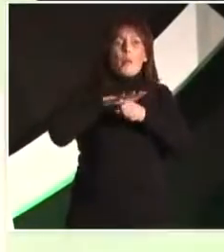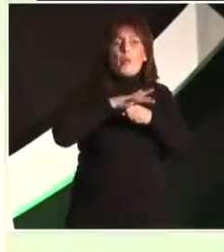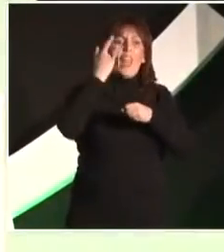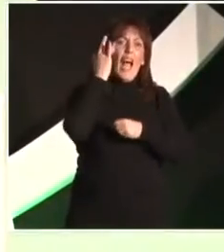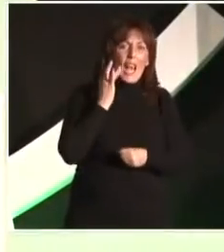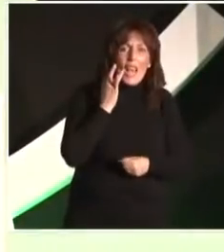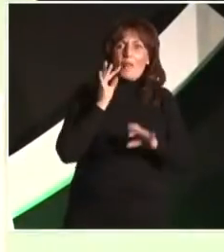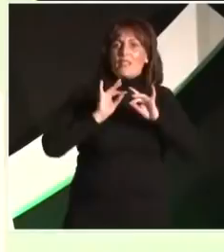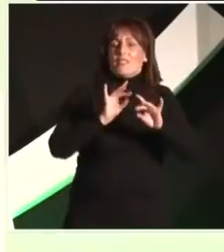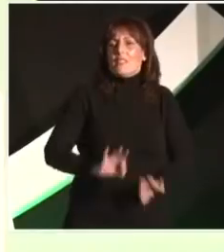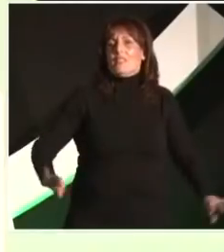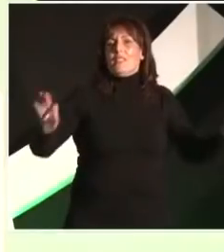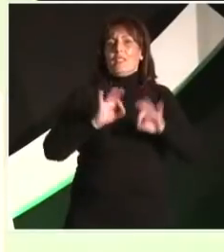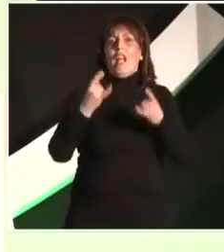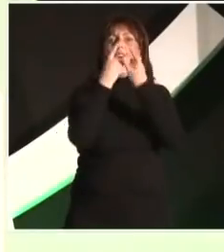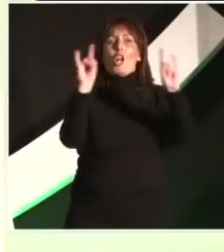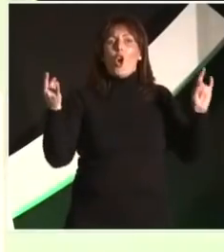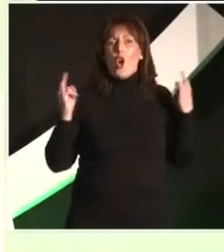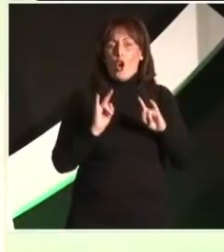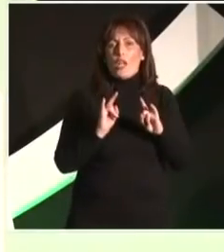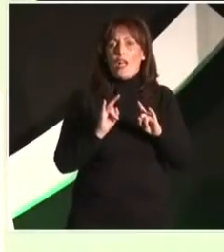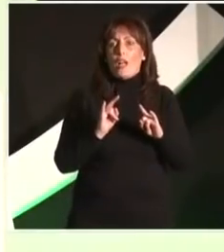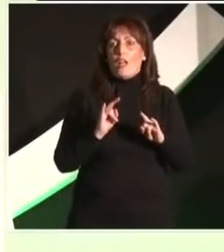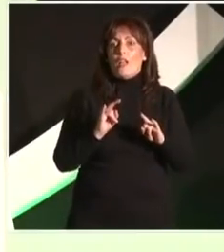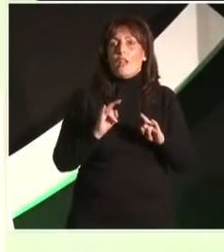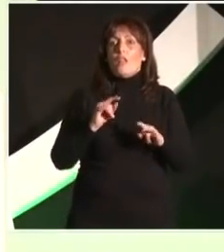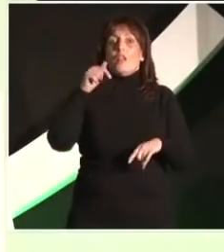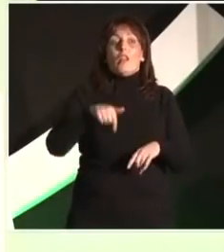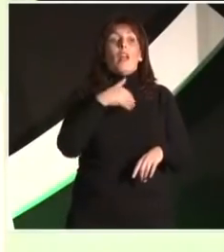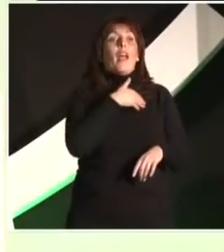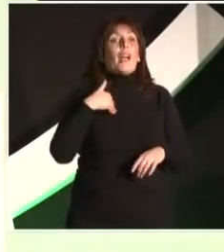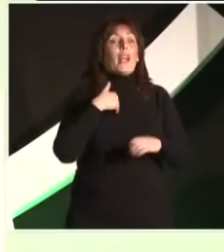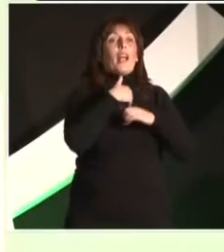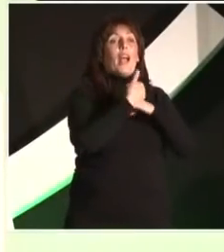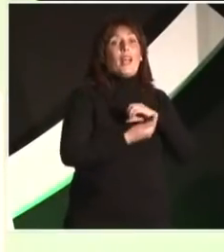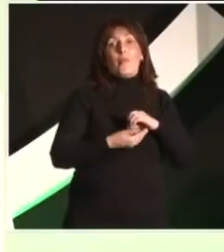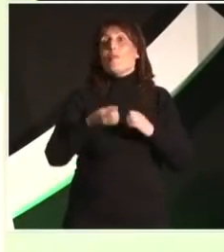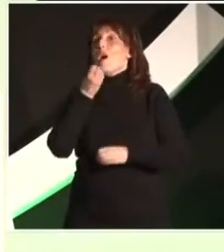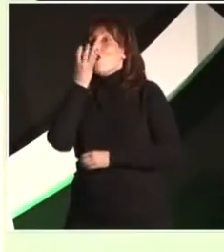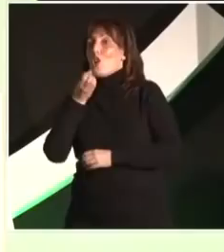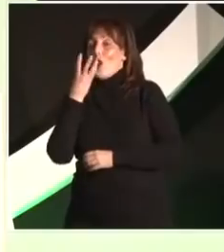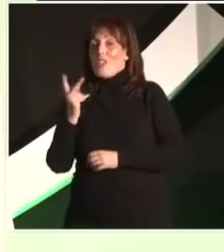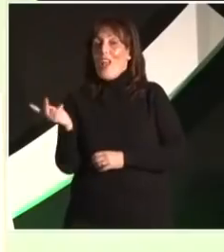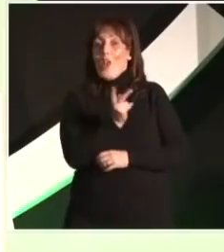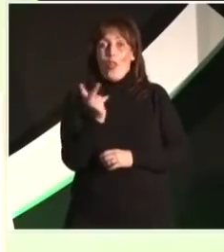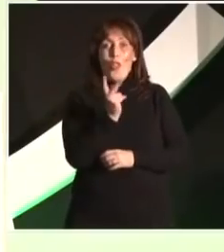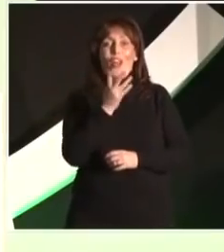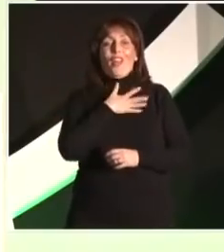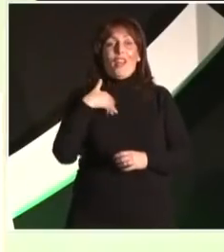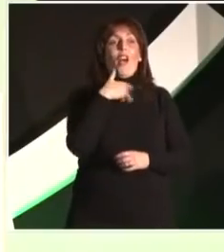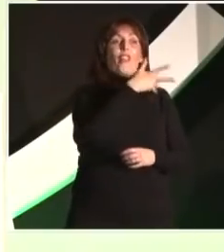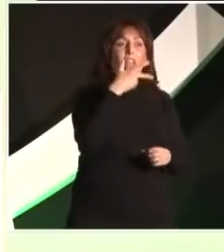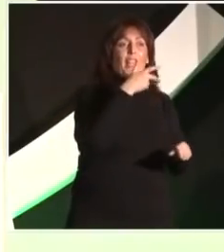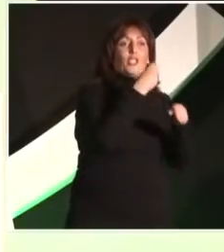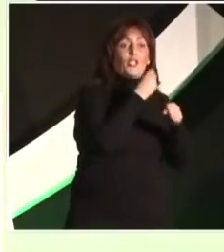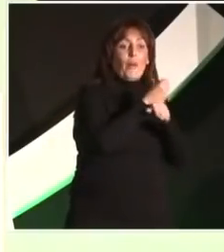limpia, ecológica. Y queremos pan y queremos Rosa. Y queremos derecho al trabajo